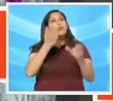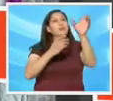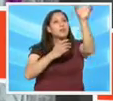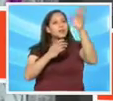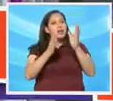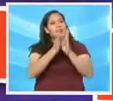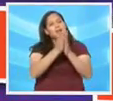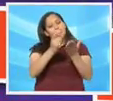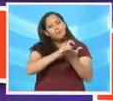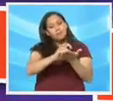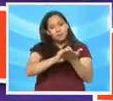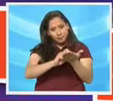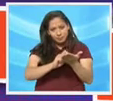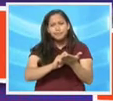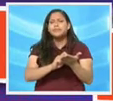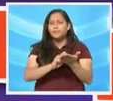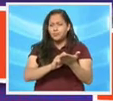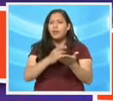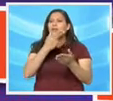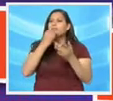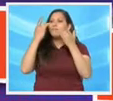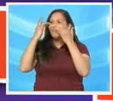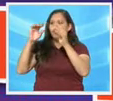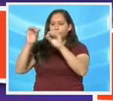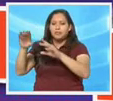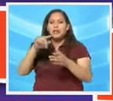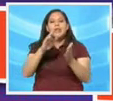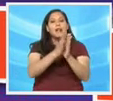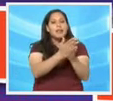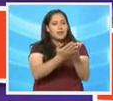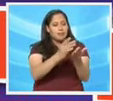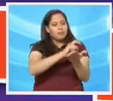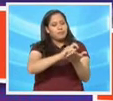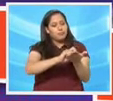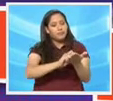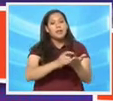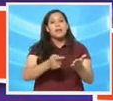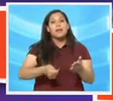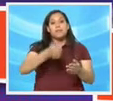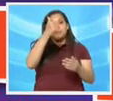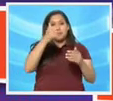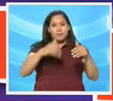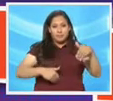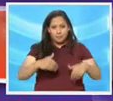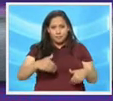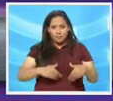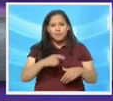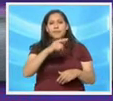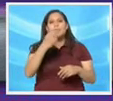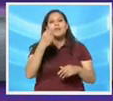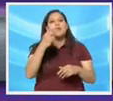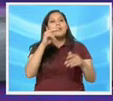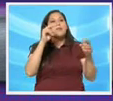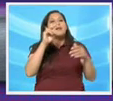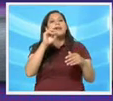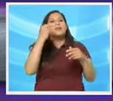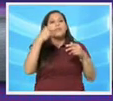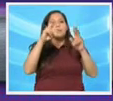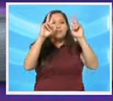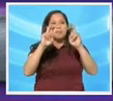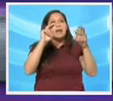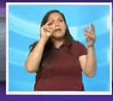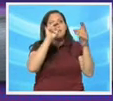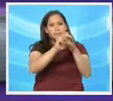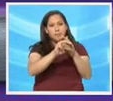Entonces, finalmente se dedica a la literatura, escribe su primera obra de teatro, se llama El Atentado, y